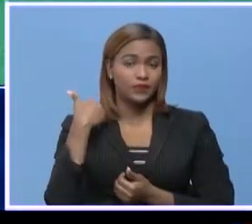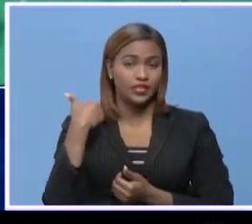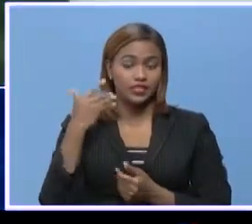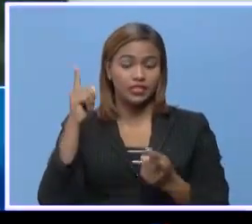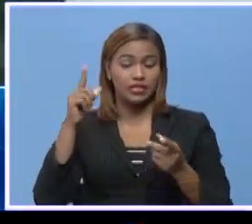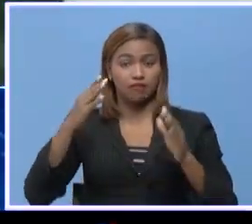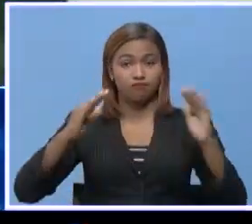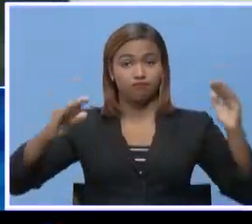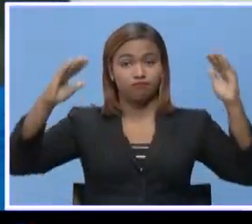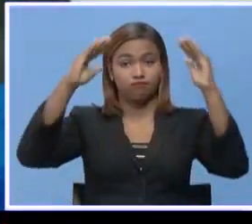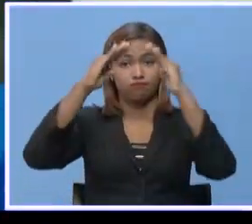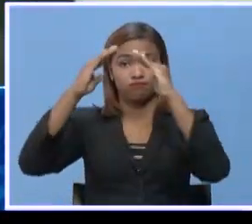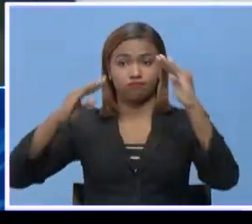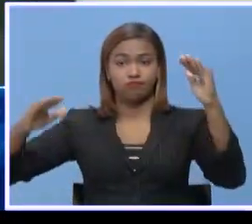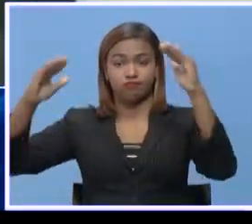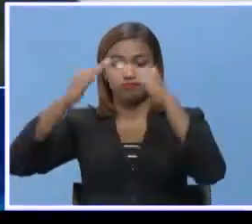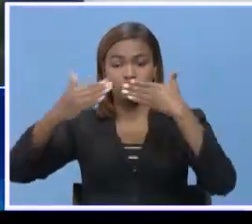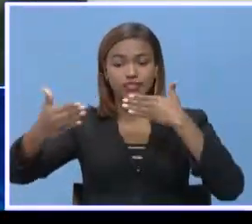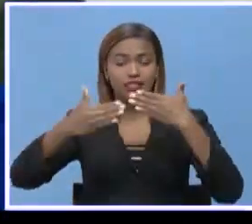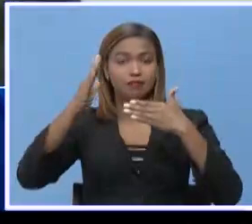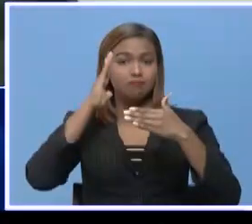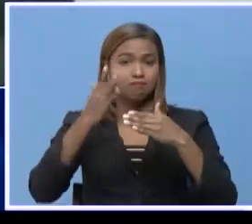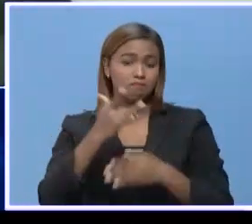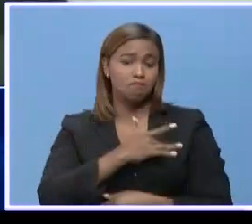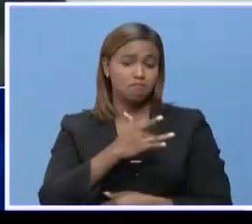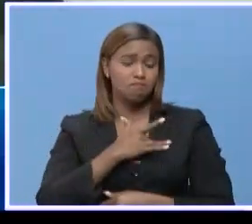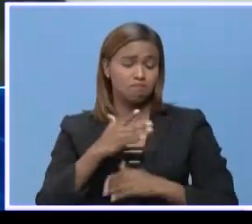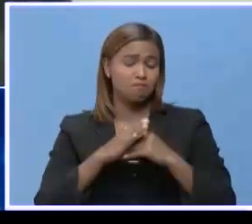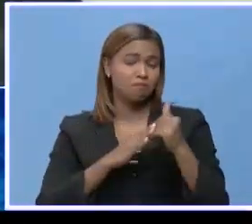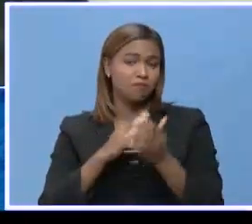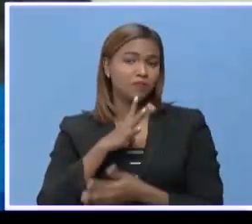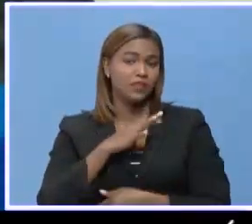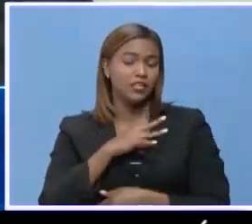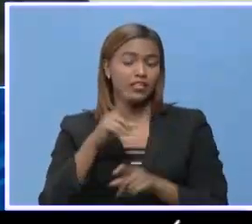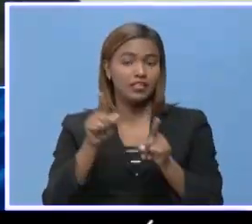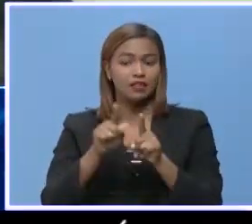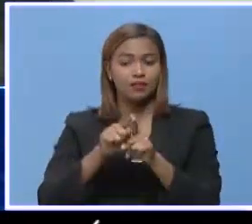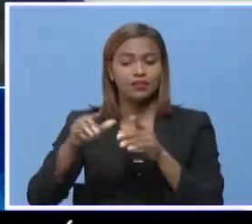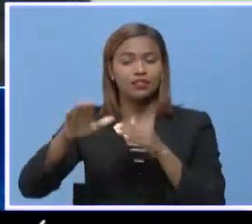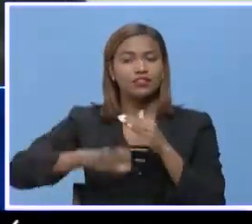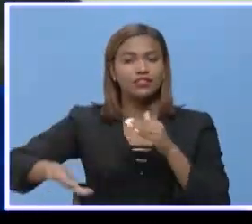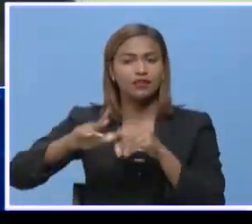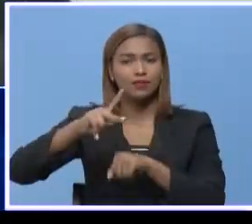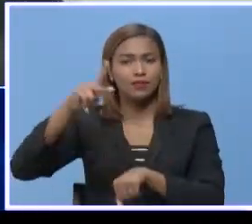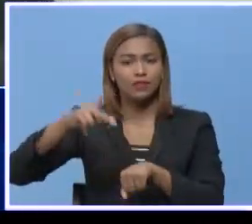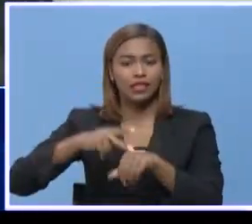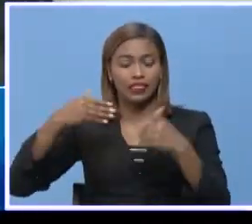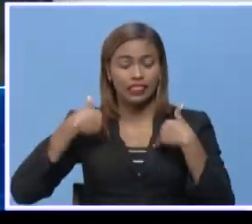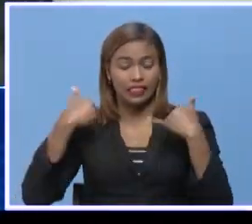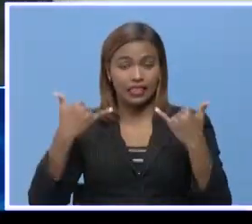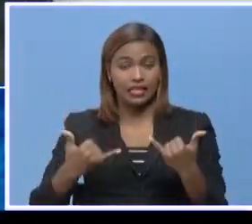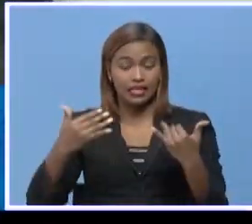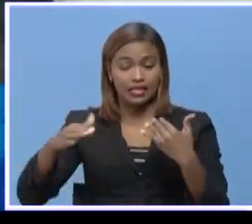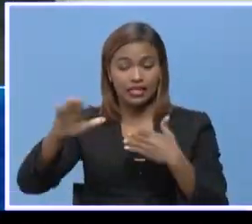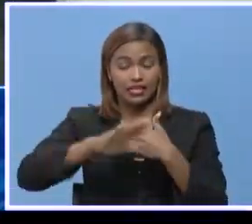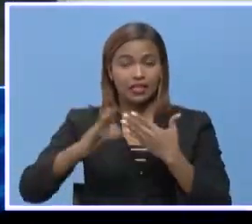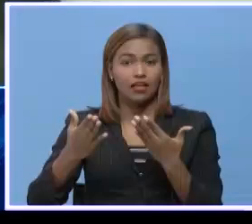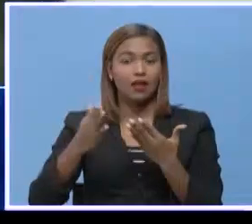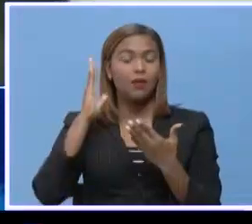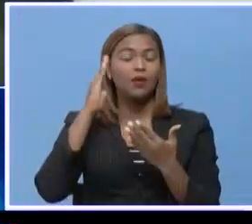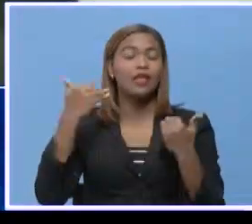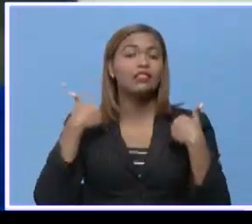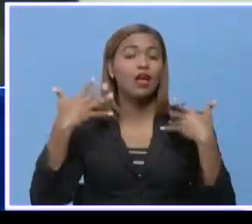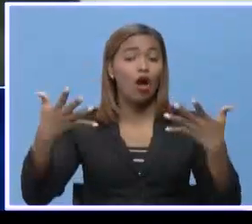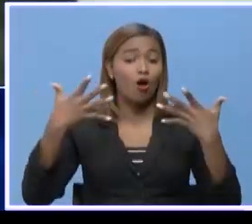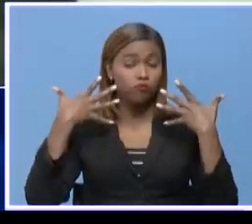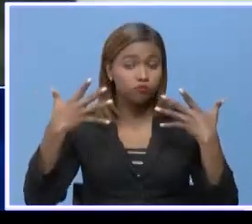hacia las zonas montañas y los valles del interior estarán agradables a frescas. No obstante, hacia las zonas de las provincias que se encuentran en el litoral costero, estarán